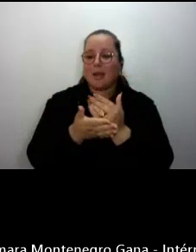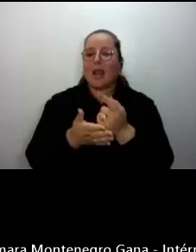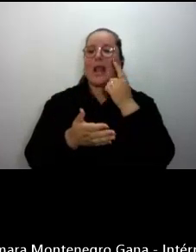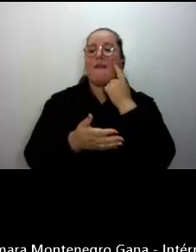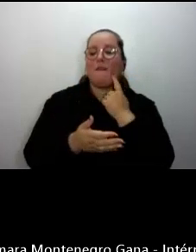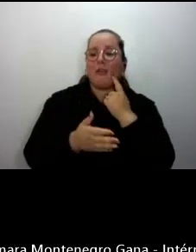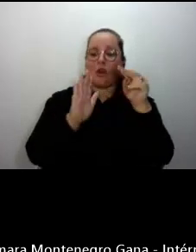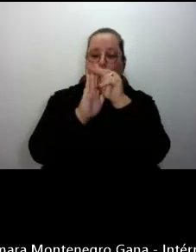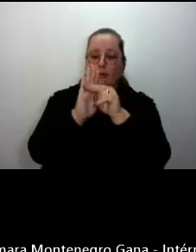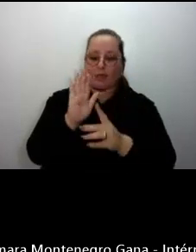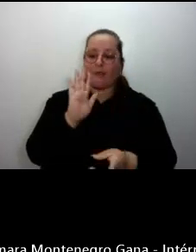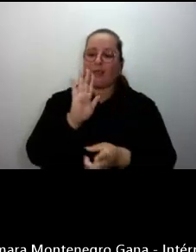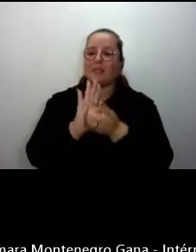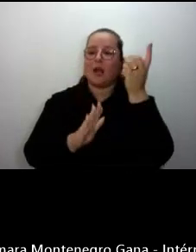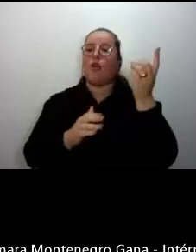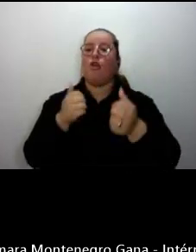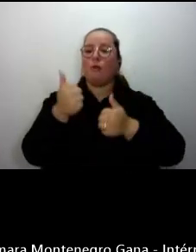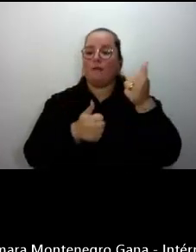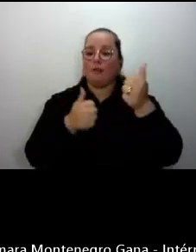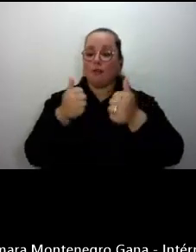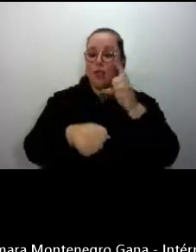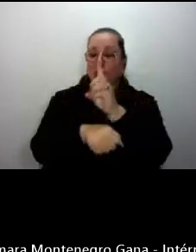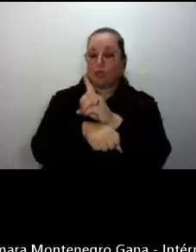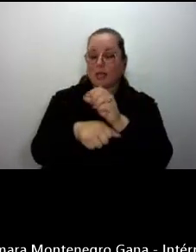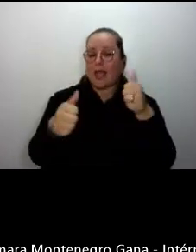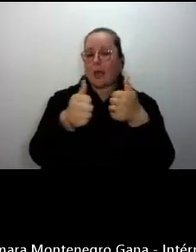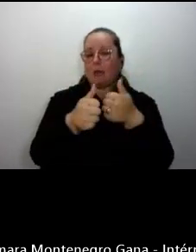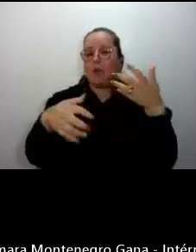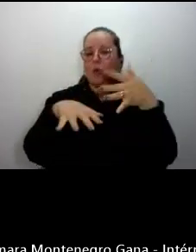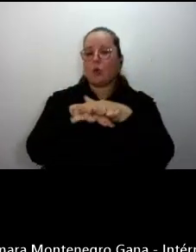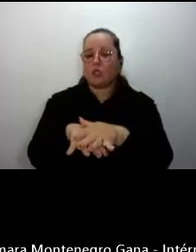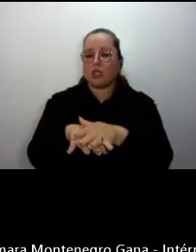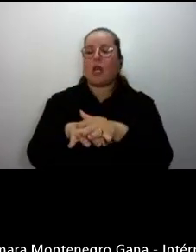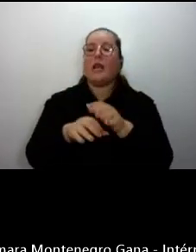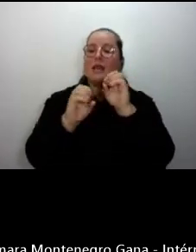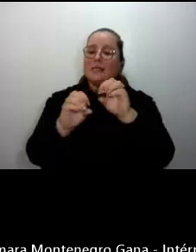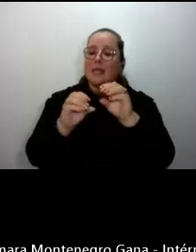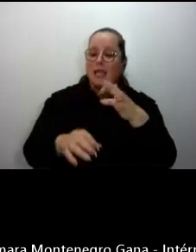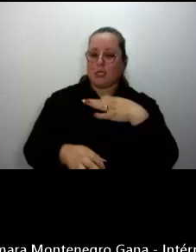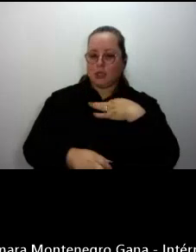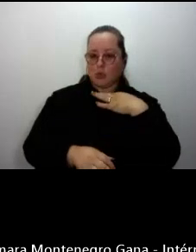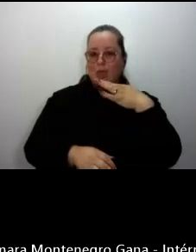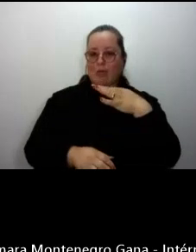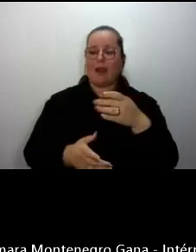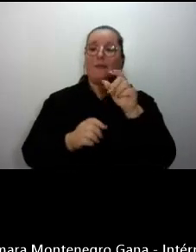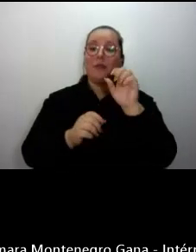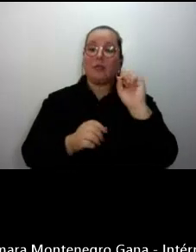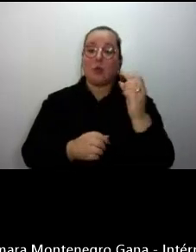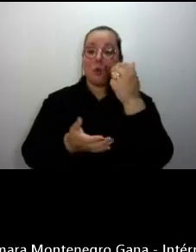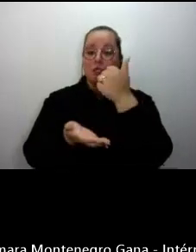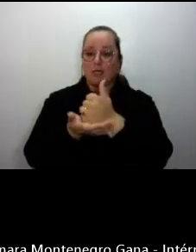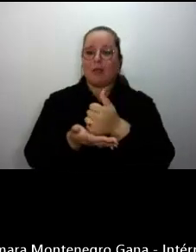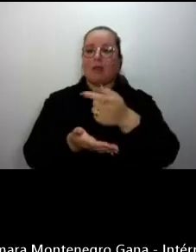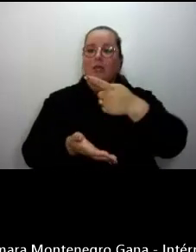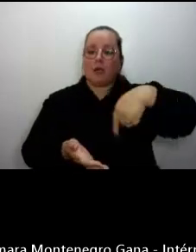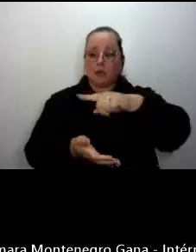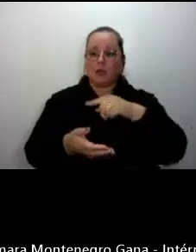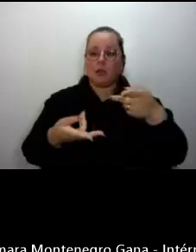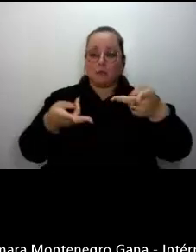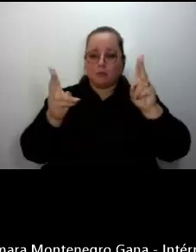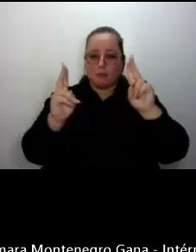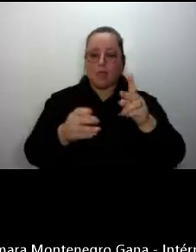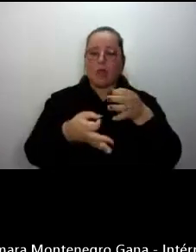de desarrollo profesional docente, de apoyo a la inclusión y de formación ciudadana. Por lo tanto, durante el segundo semestre vamos a estar disponibilizando